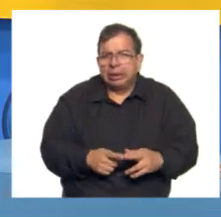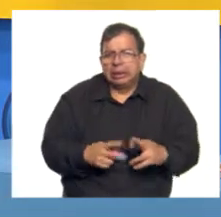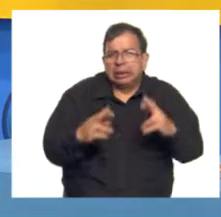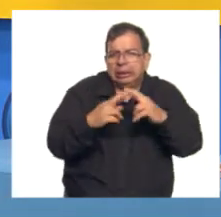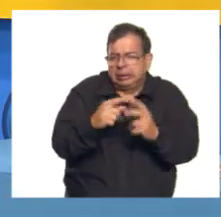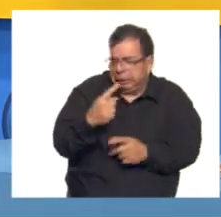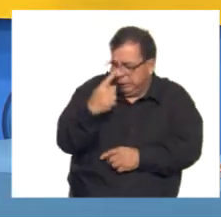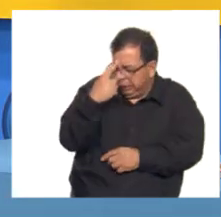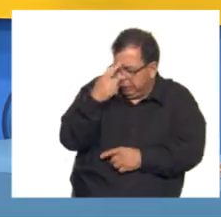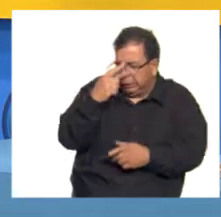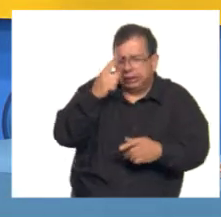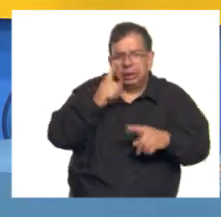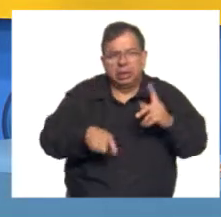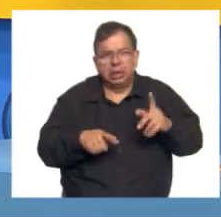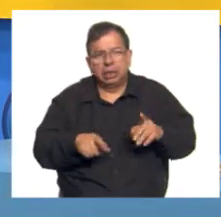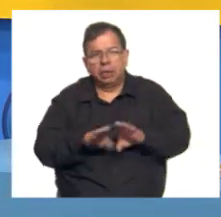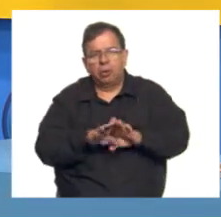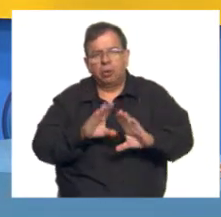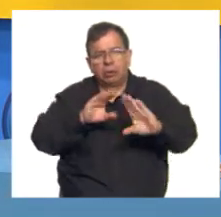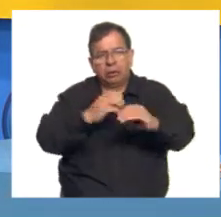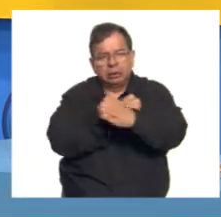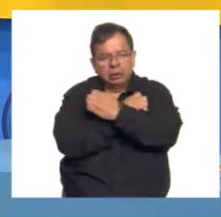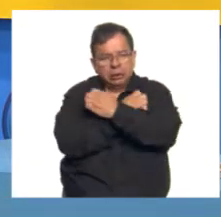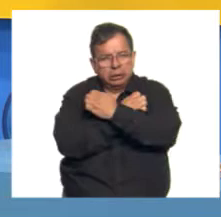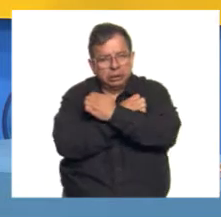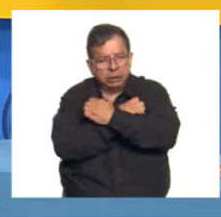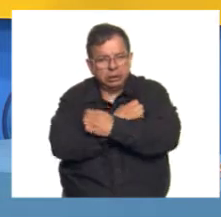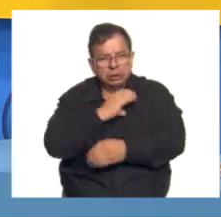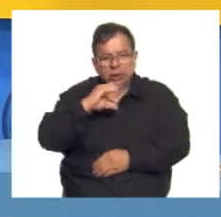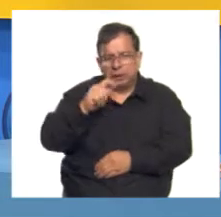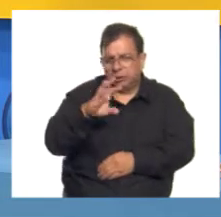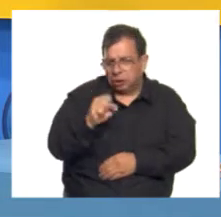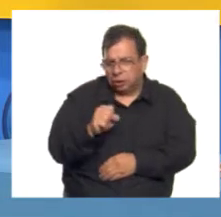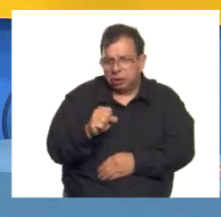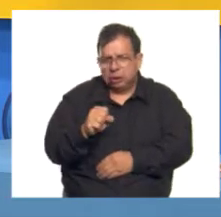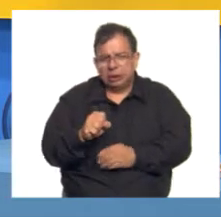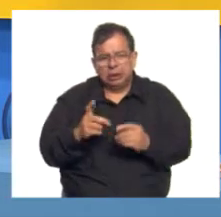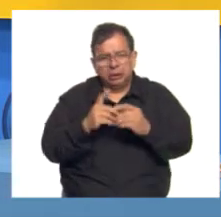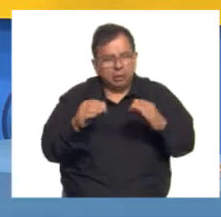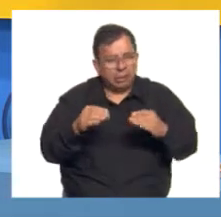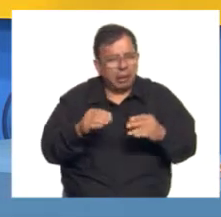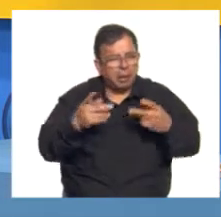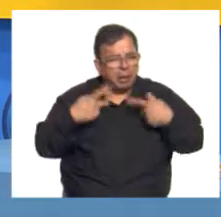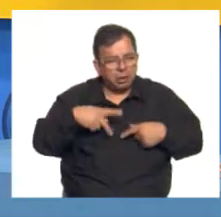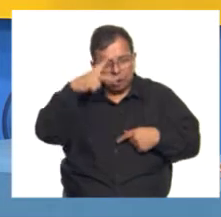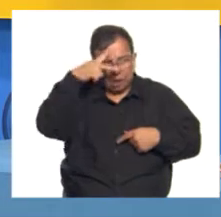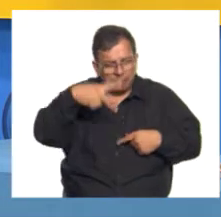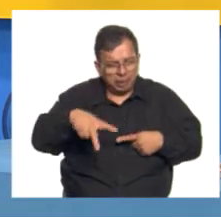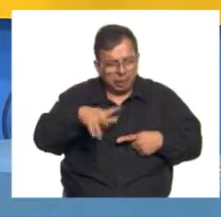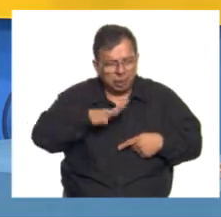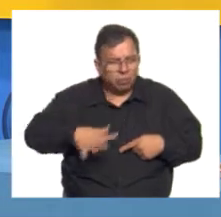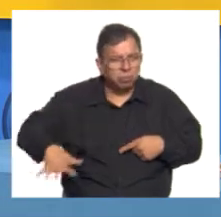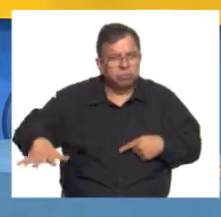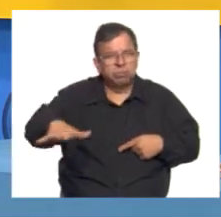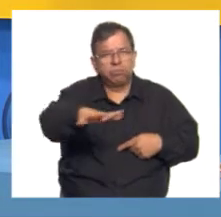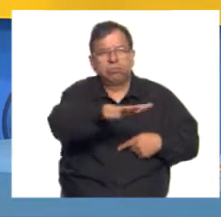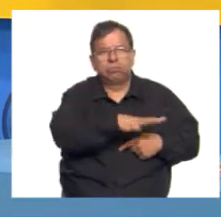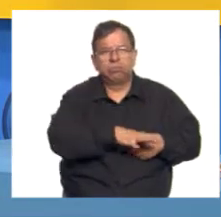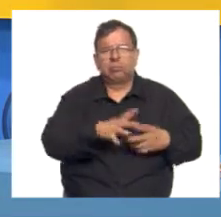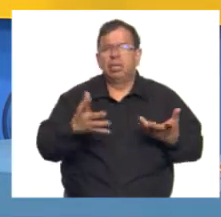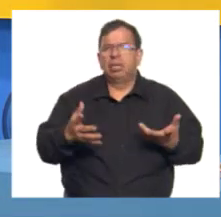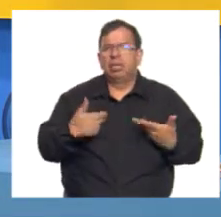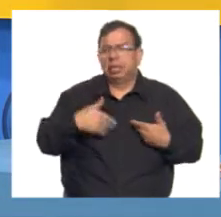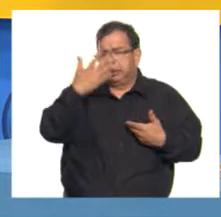e inculcando valores cívicos y democráticos que le darían a los mexicanos una nueva conciencia de sí mismos como